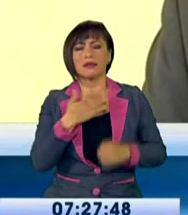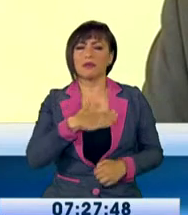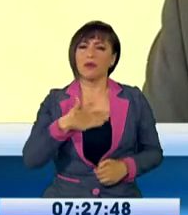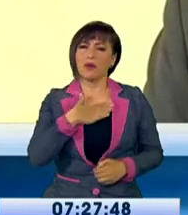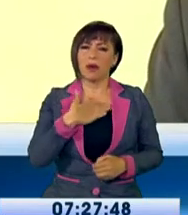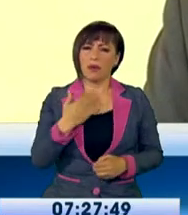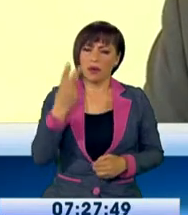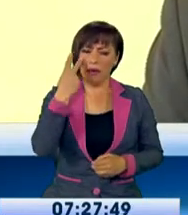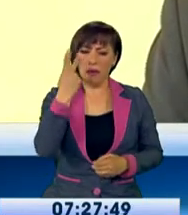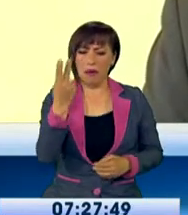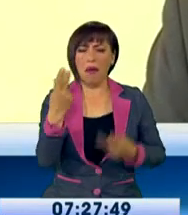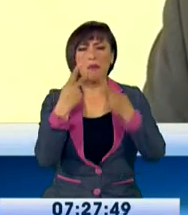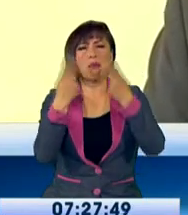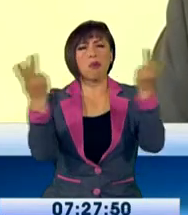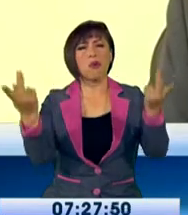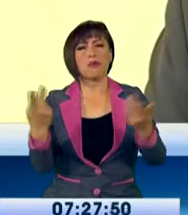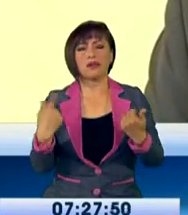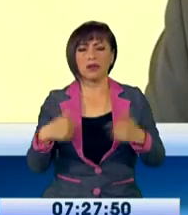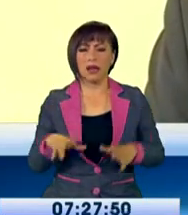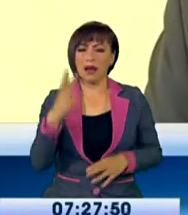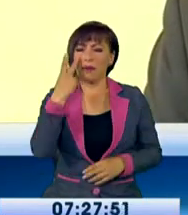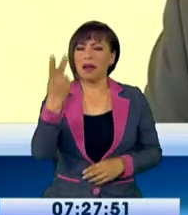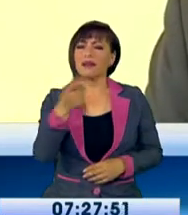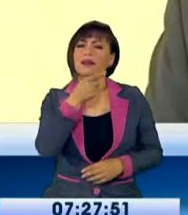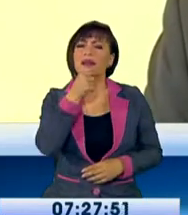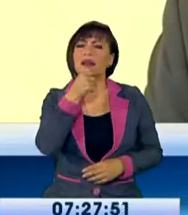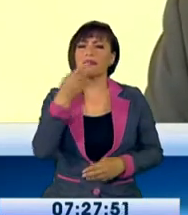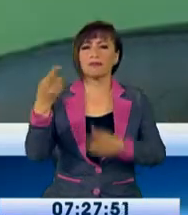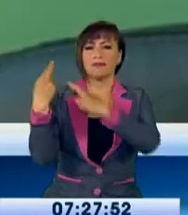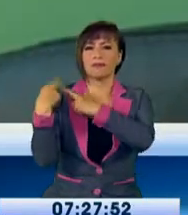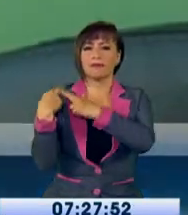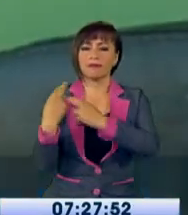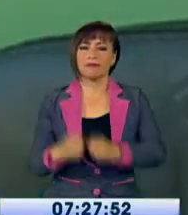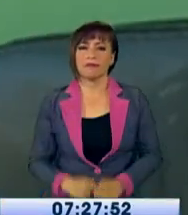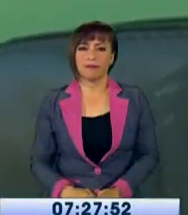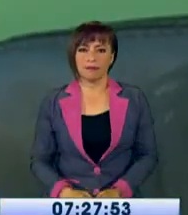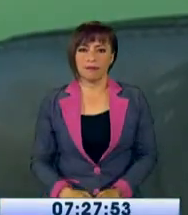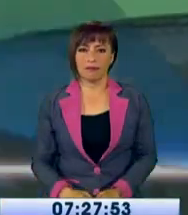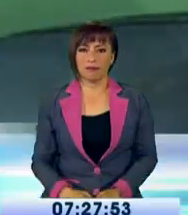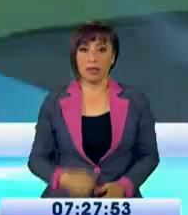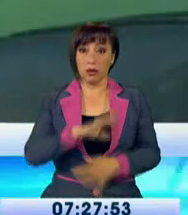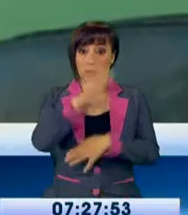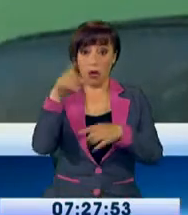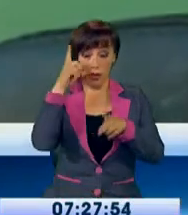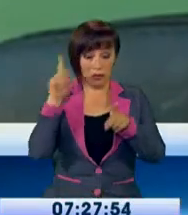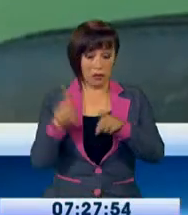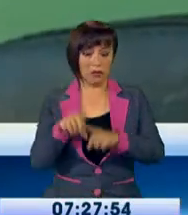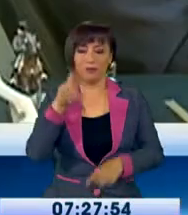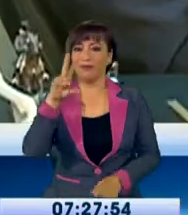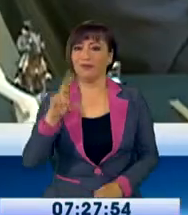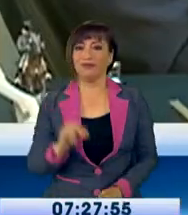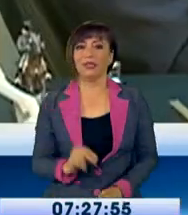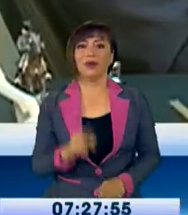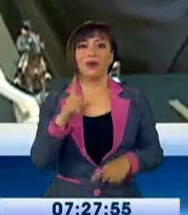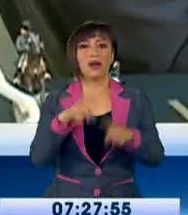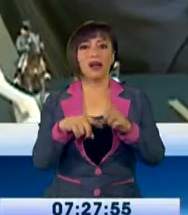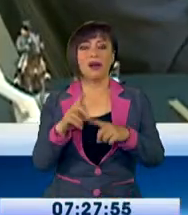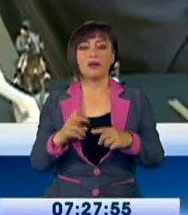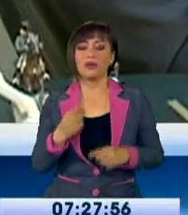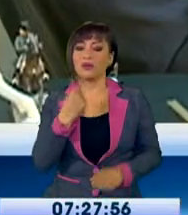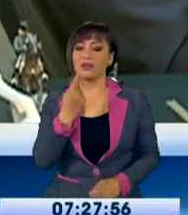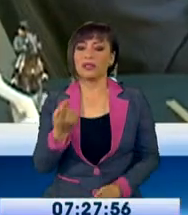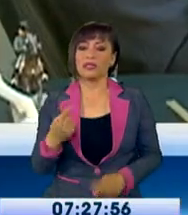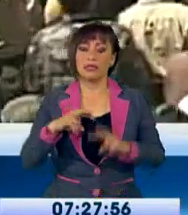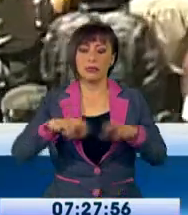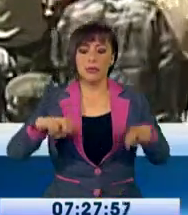a la luz pública para poder llegar a establecer la responsabilidad, como le dije anteriormente. Pero no todos están de acuerdo con el resultado de las investigaciones,